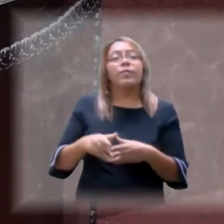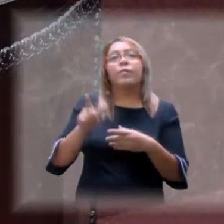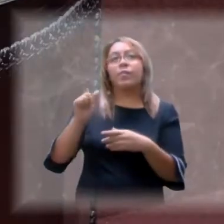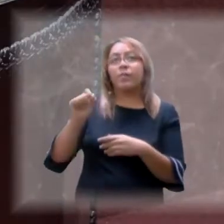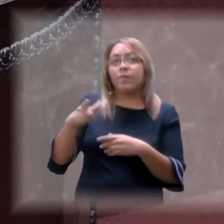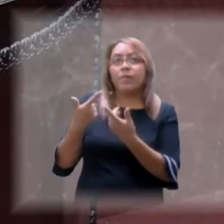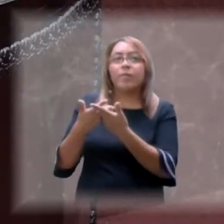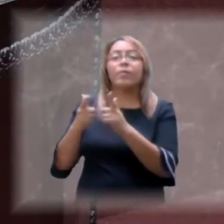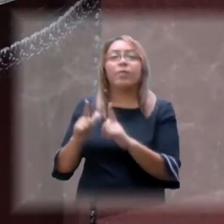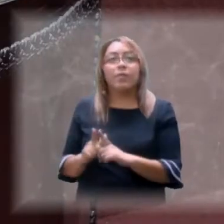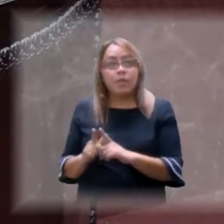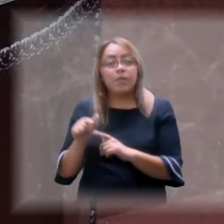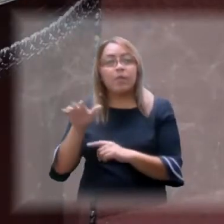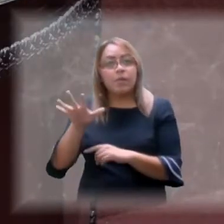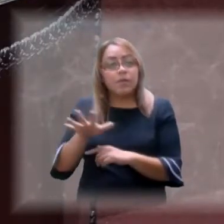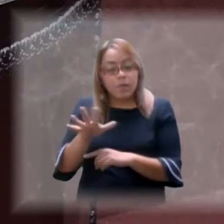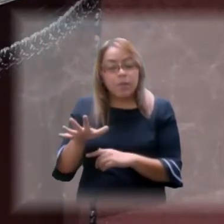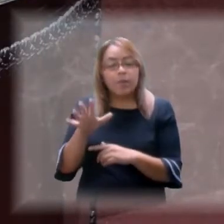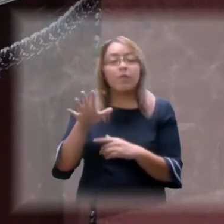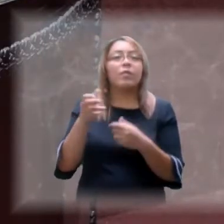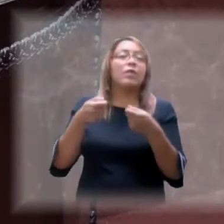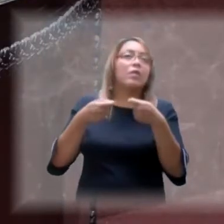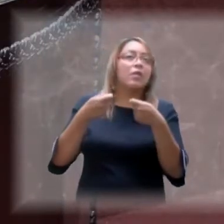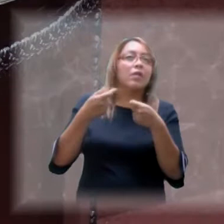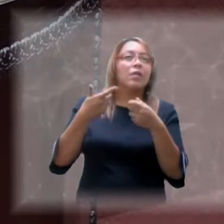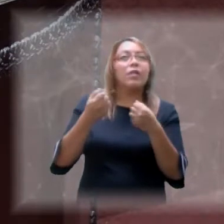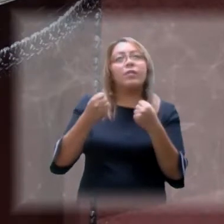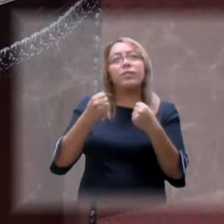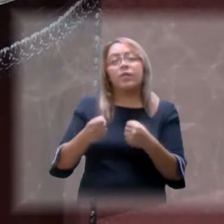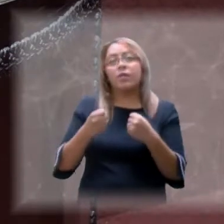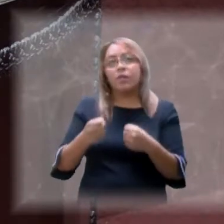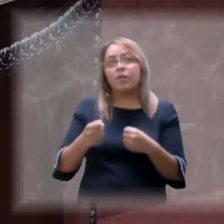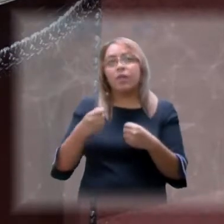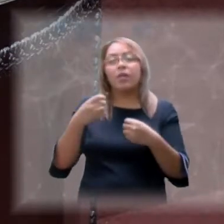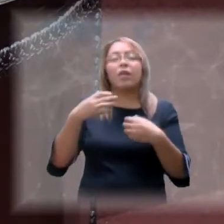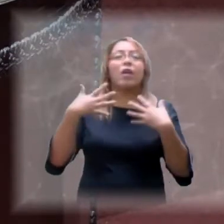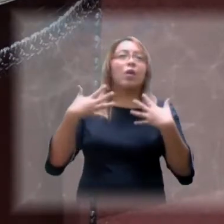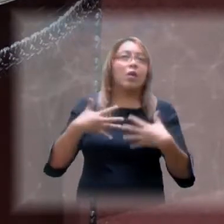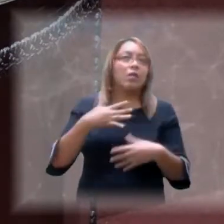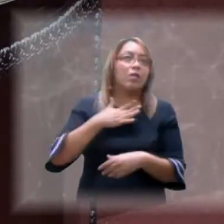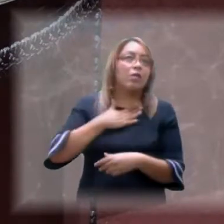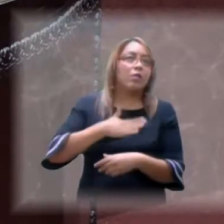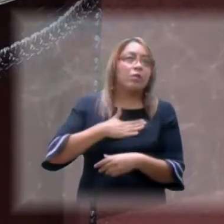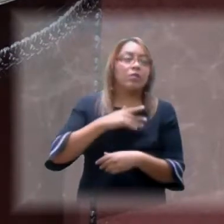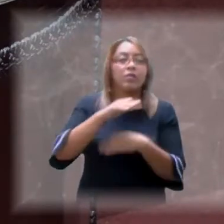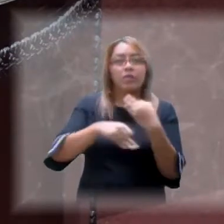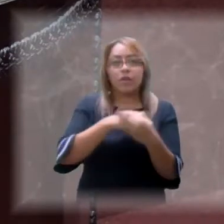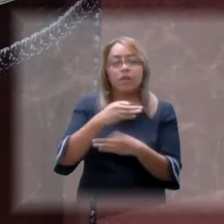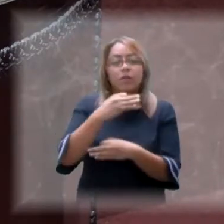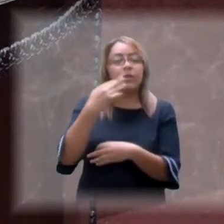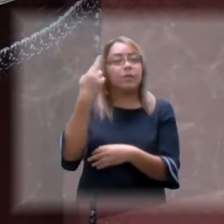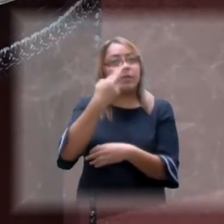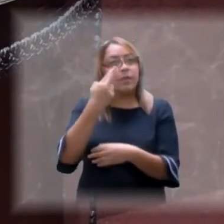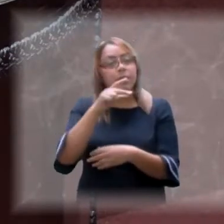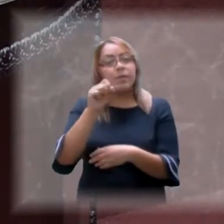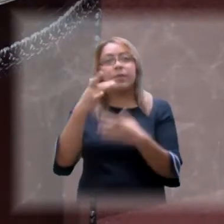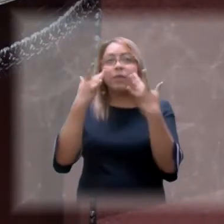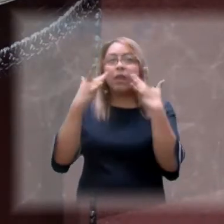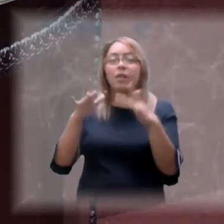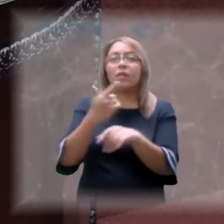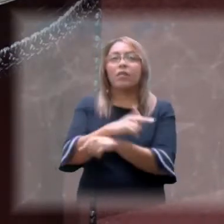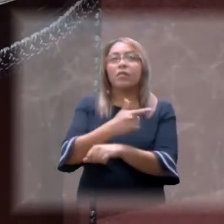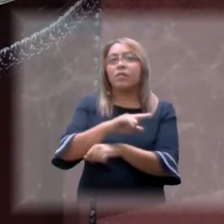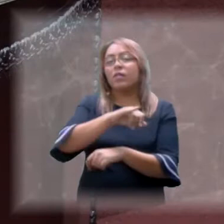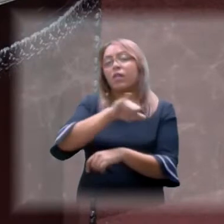corresponde a la Comisión de Seguridad Ciudadana y Justicia analizar y dictaminar al respecto. La renuncia presentada por el licenciado Javier Ramiro